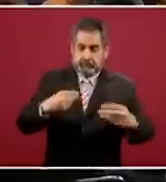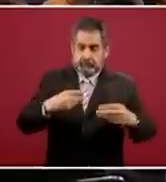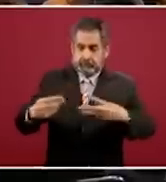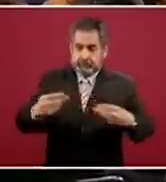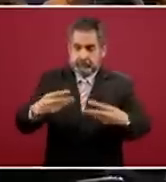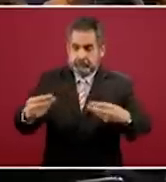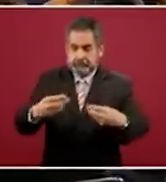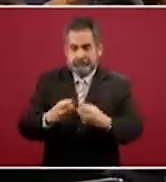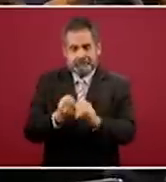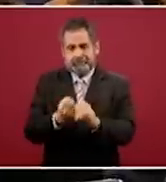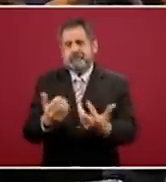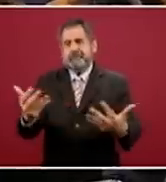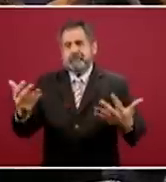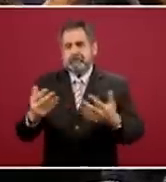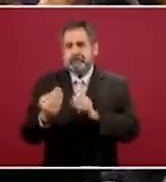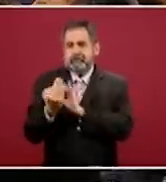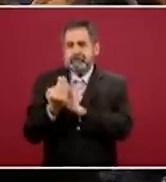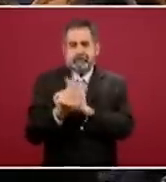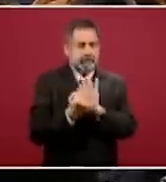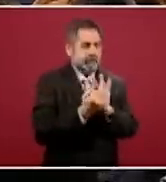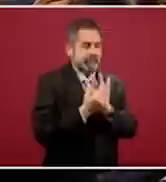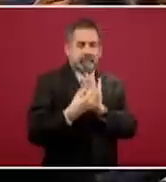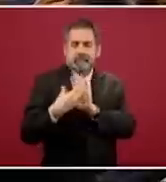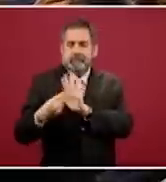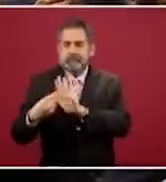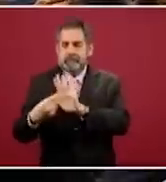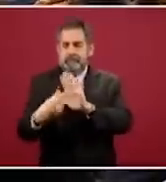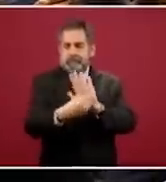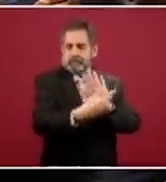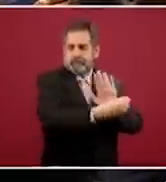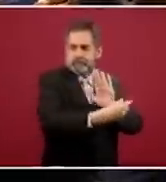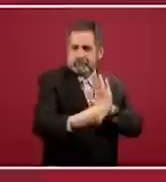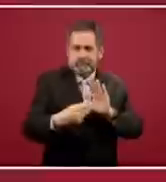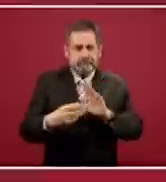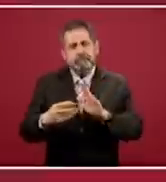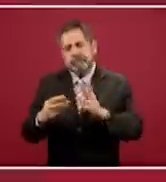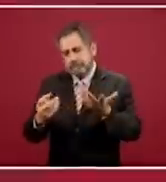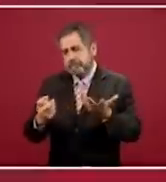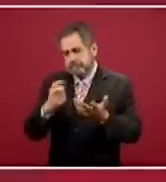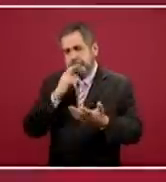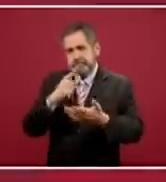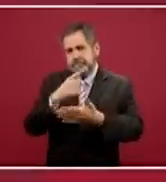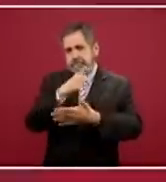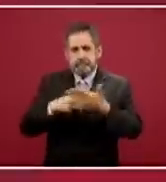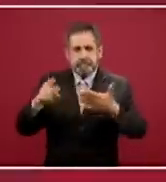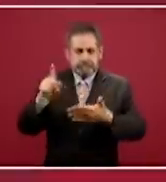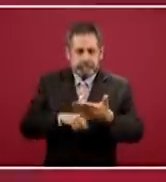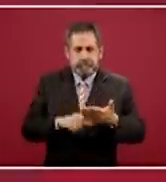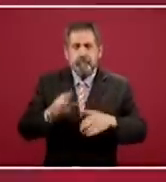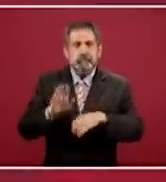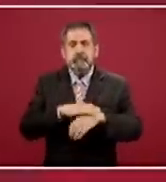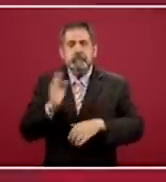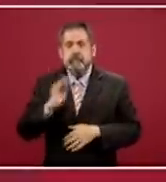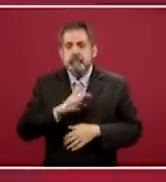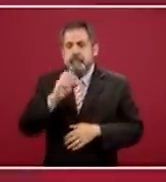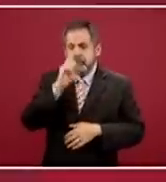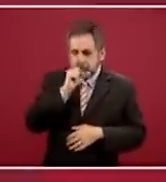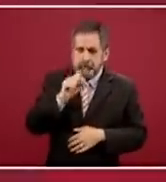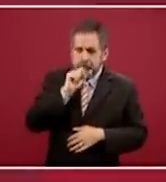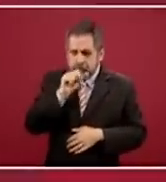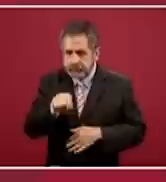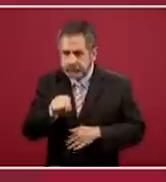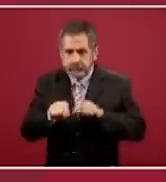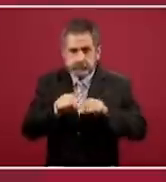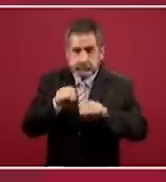personas en cercanía suficiente para la transmisión por gotas respiratorias, por lo que hemos explicado.